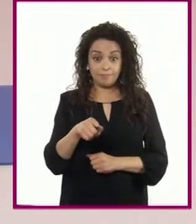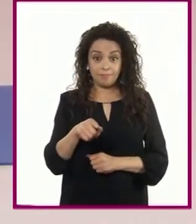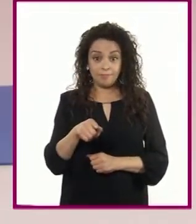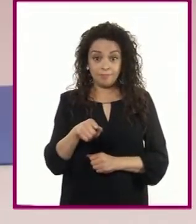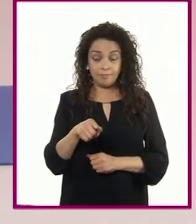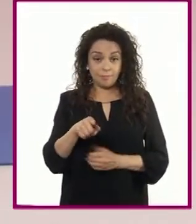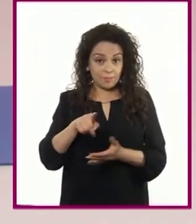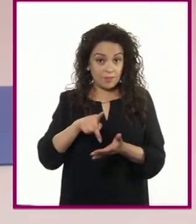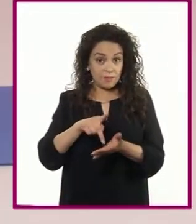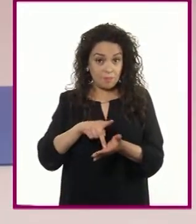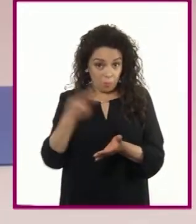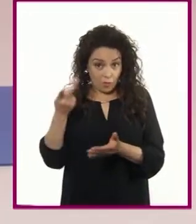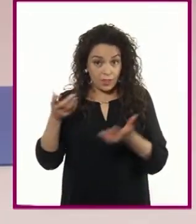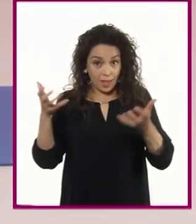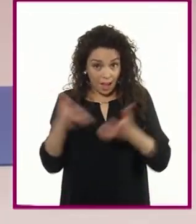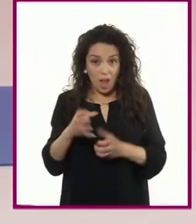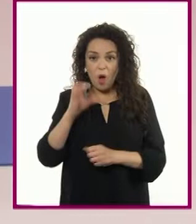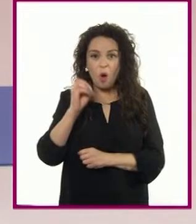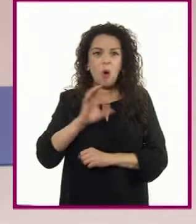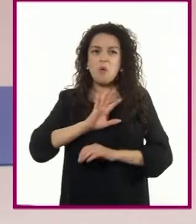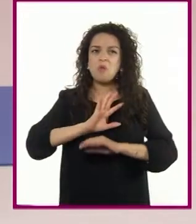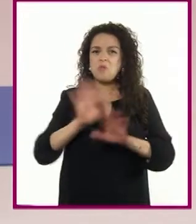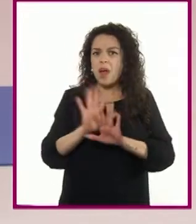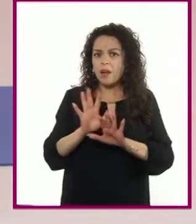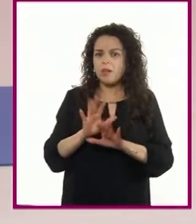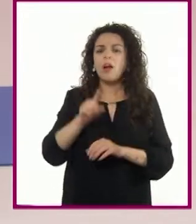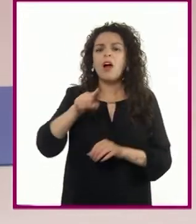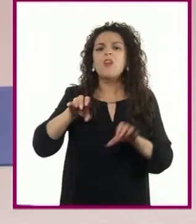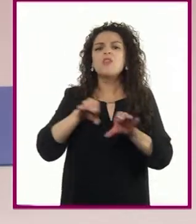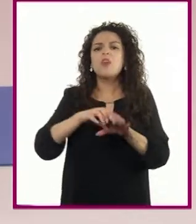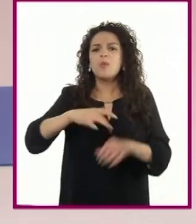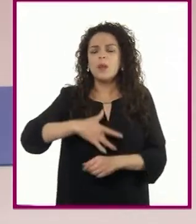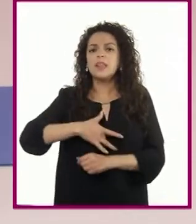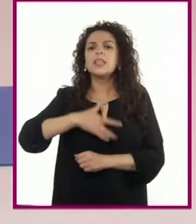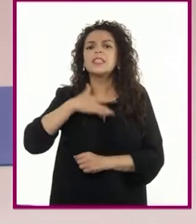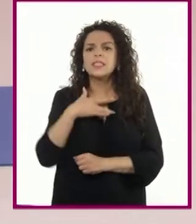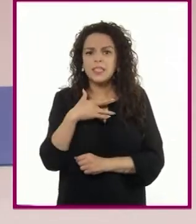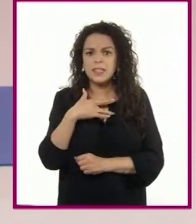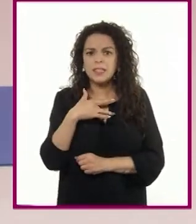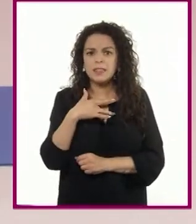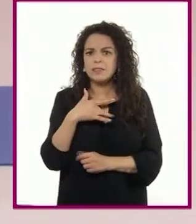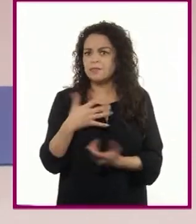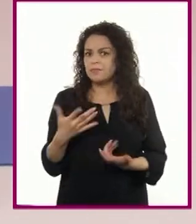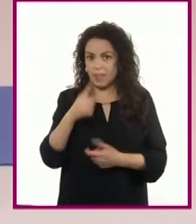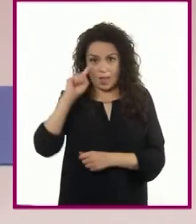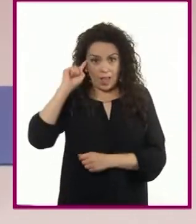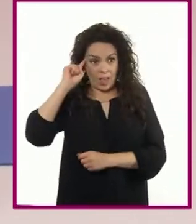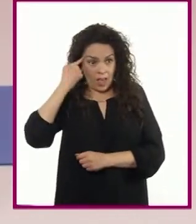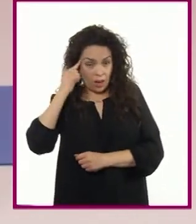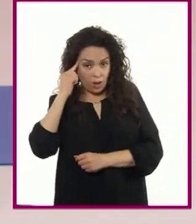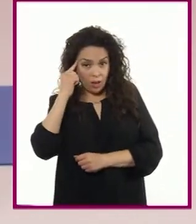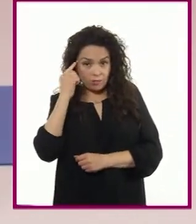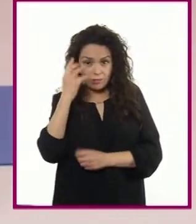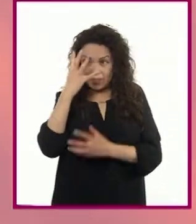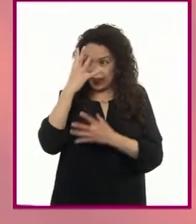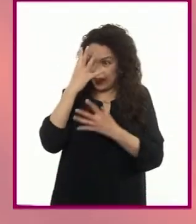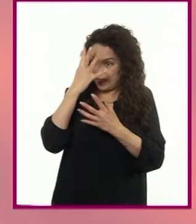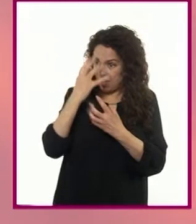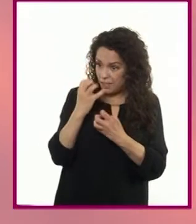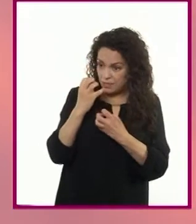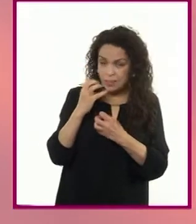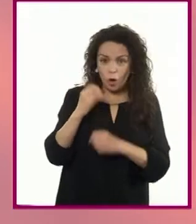¿Volvieron a intentarlo? ¿Sintieron frustración? ¿Les invadió el enojo o la tristeza?